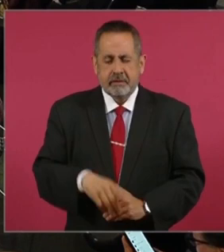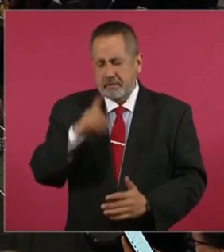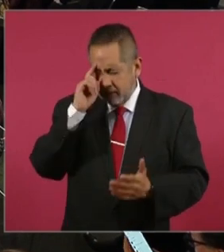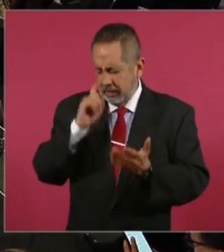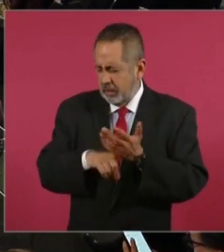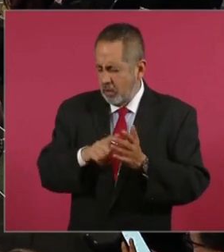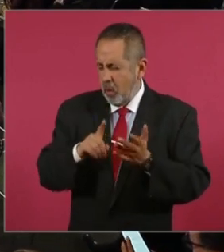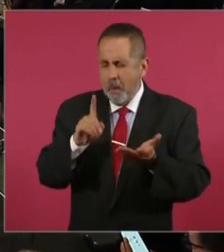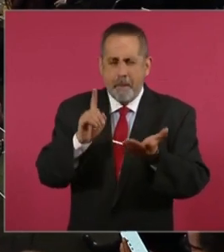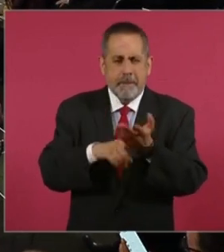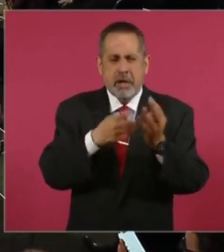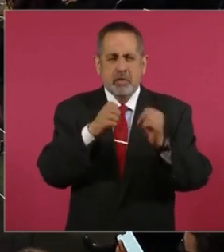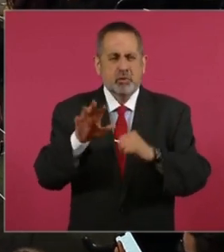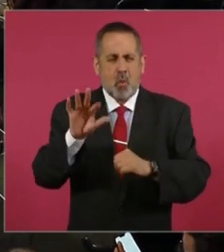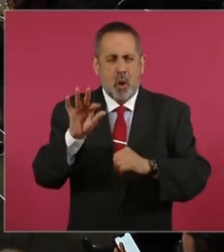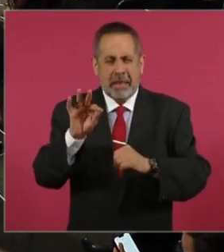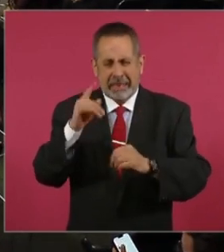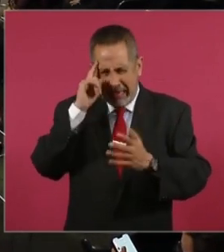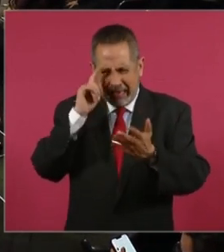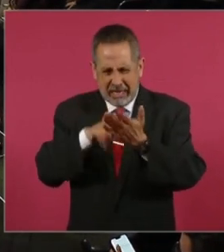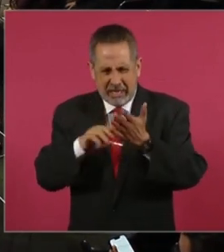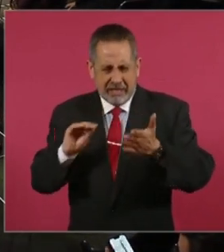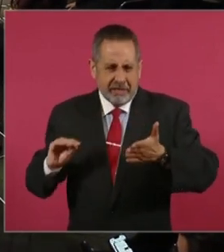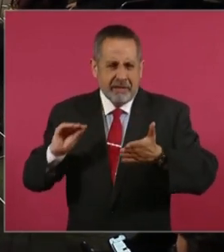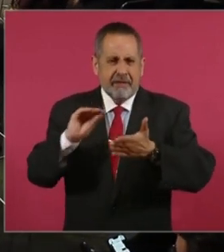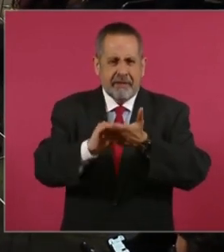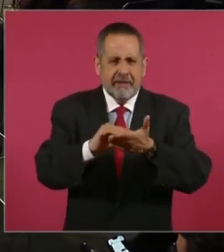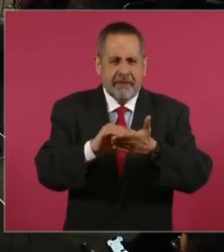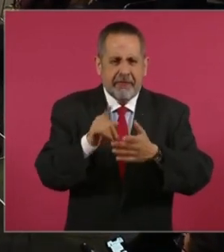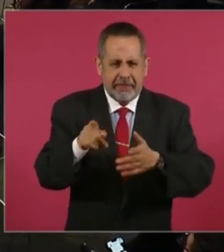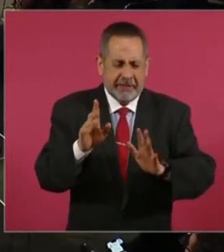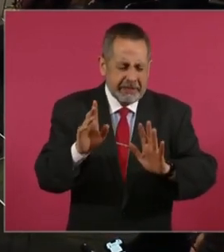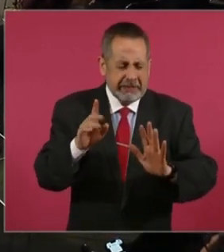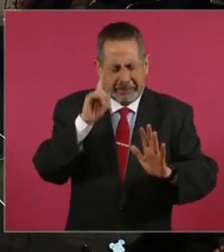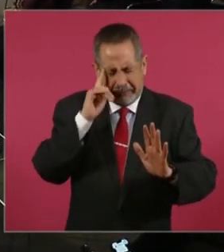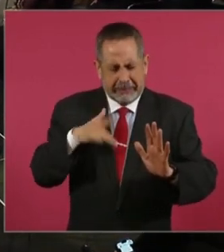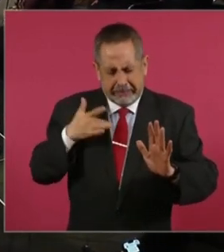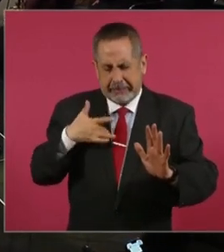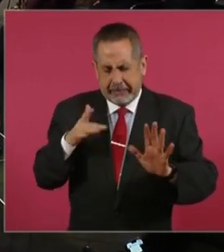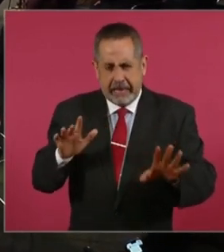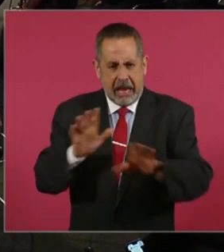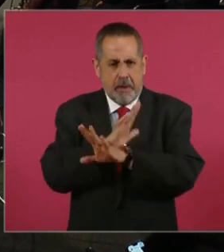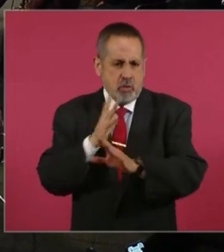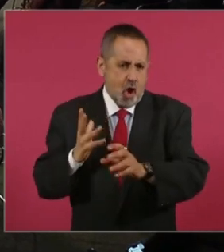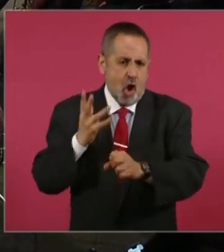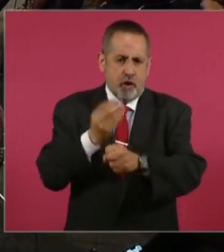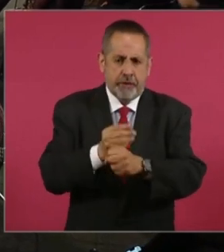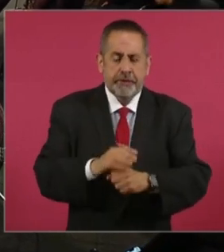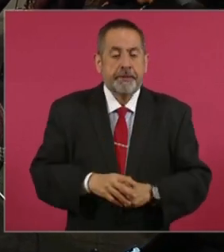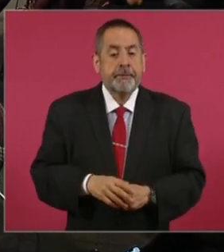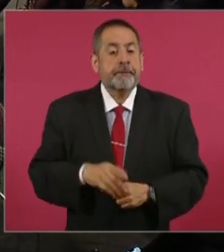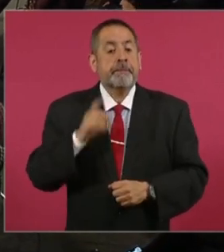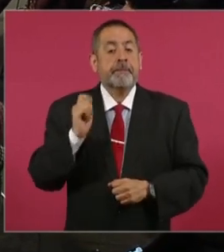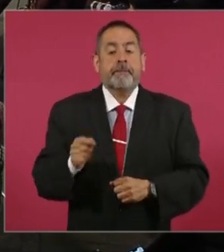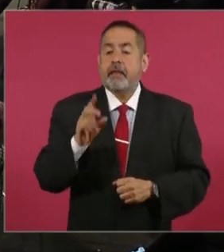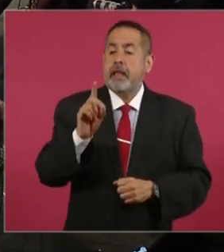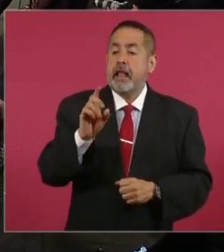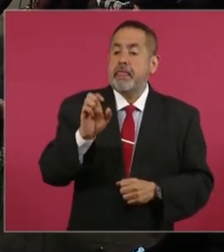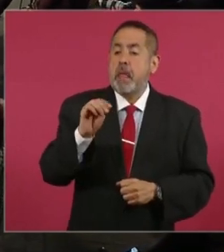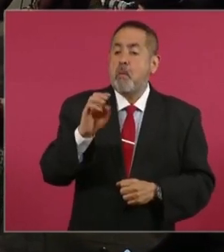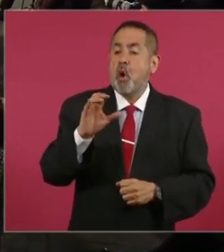creo que fue en los años 40 cuando se… Sí, será democrático